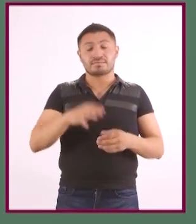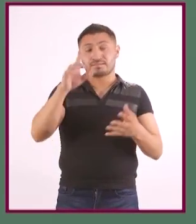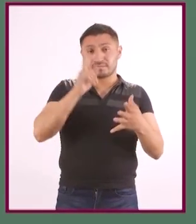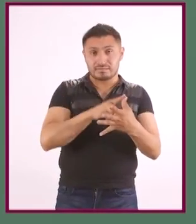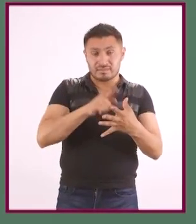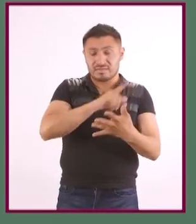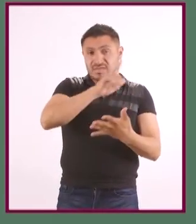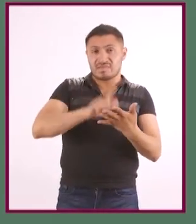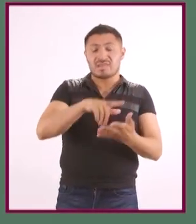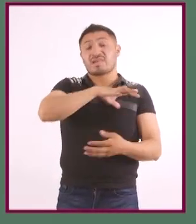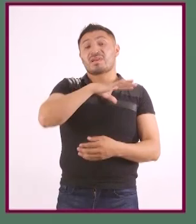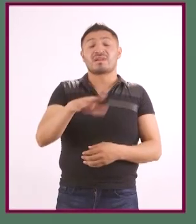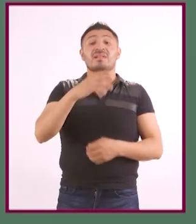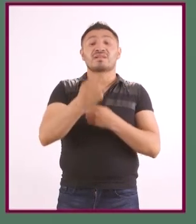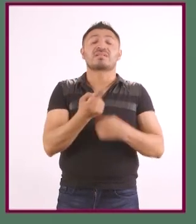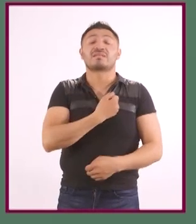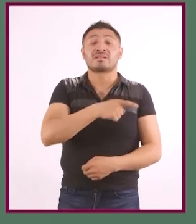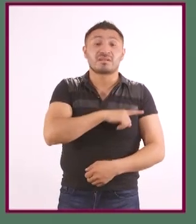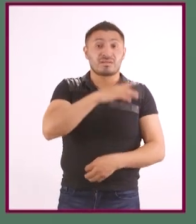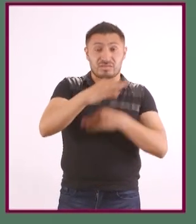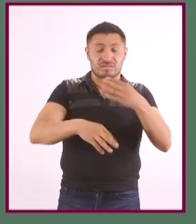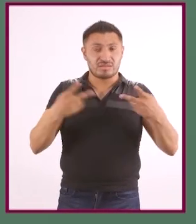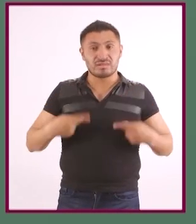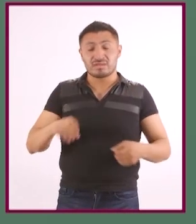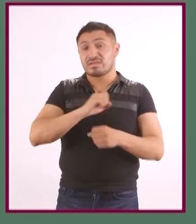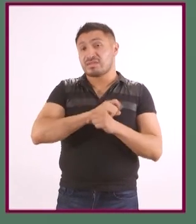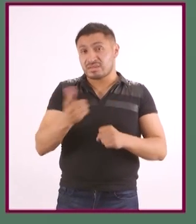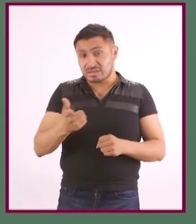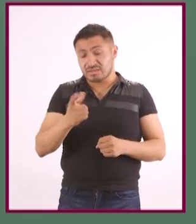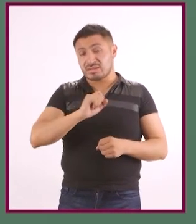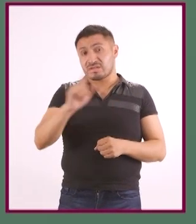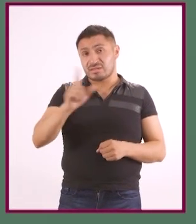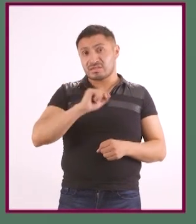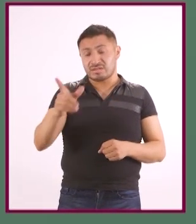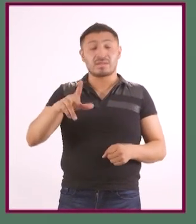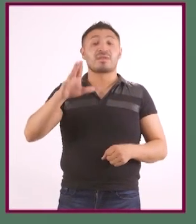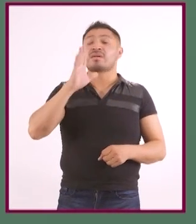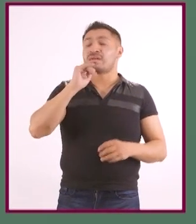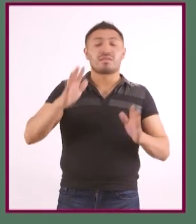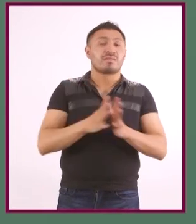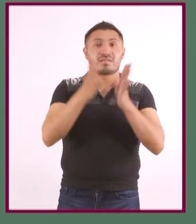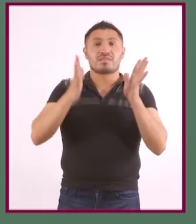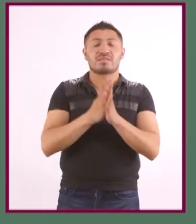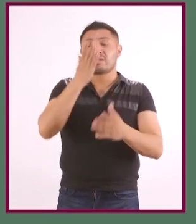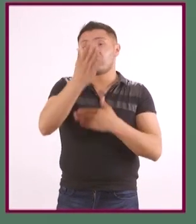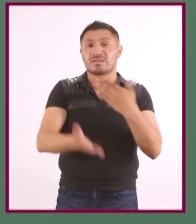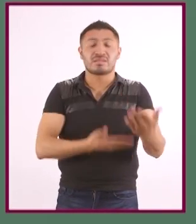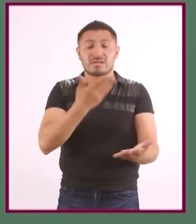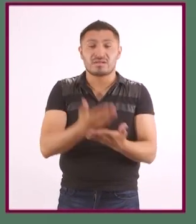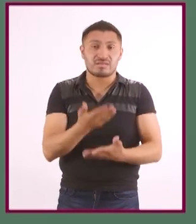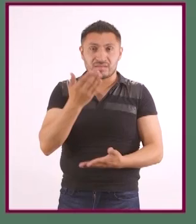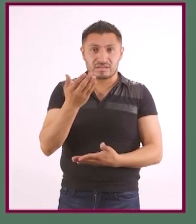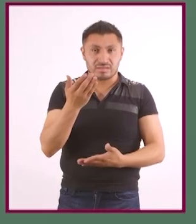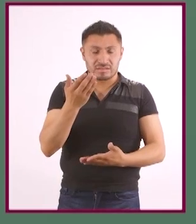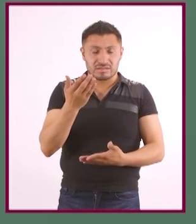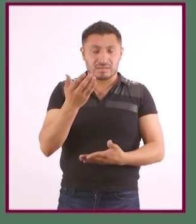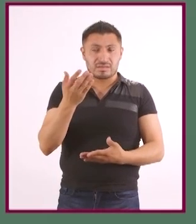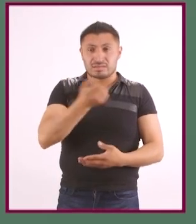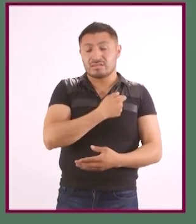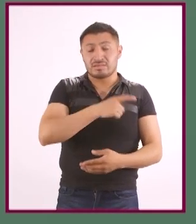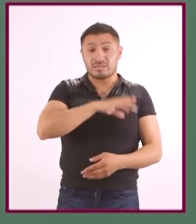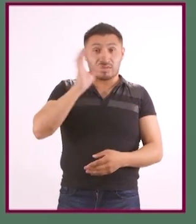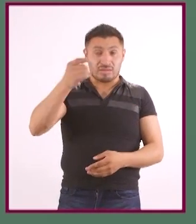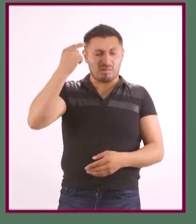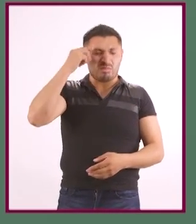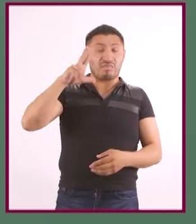Salud, las y los profesionales de la salud no pueden objetar participar en las prestaciones de un servicio de salud cuando la objeción de conciencia